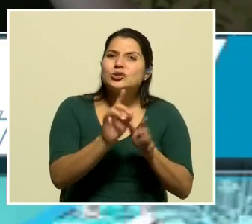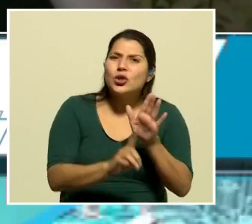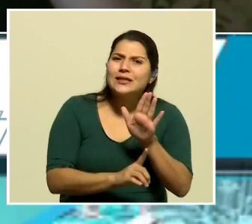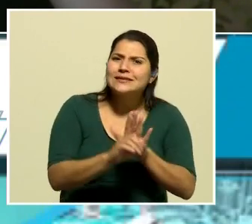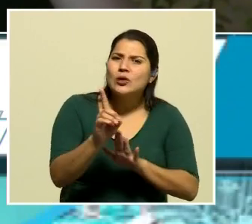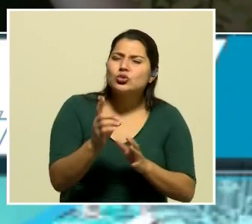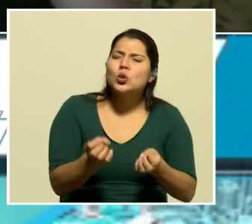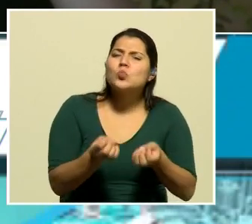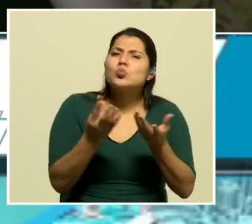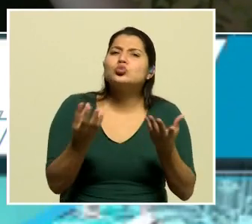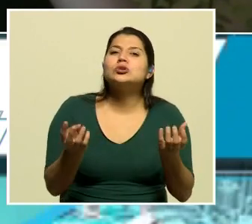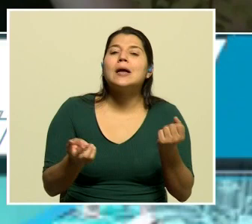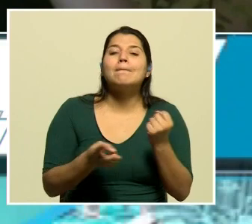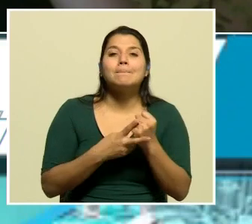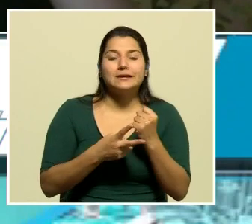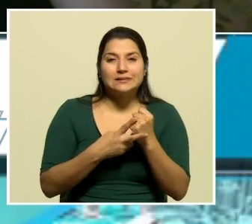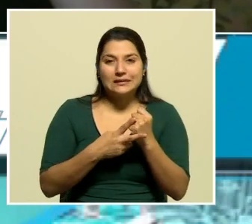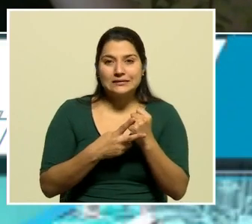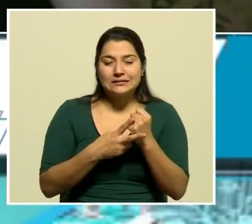muchas veces